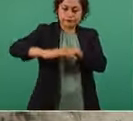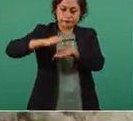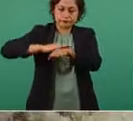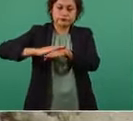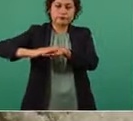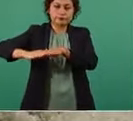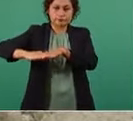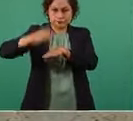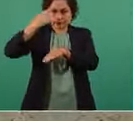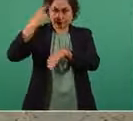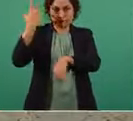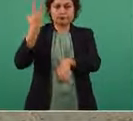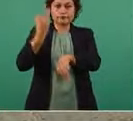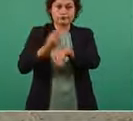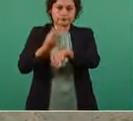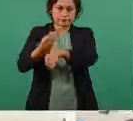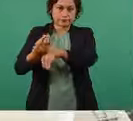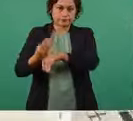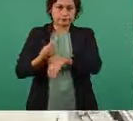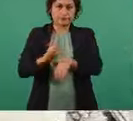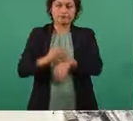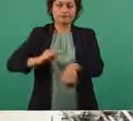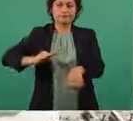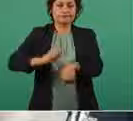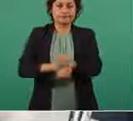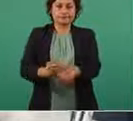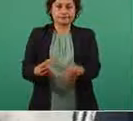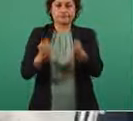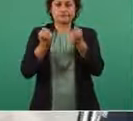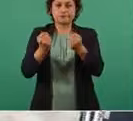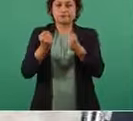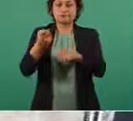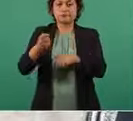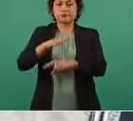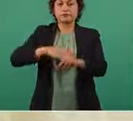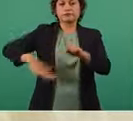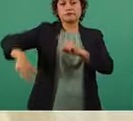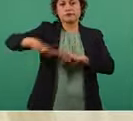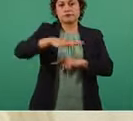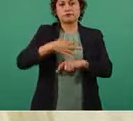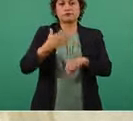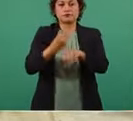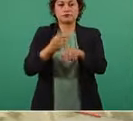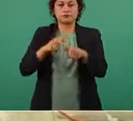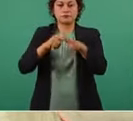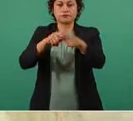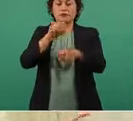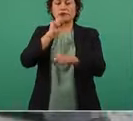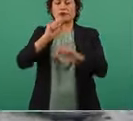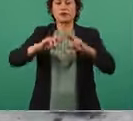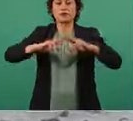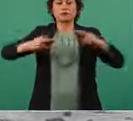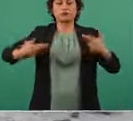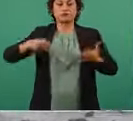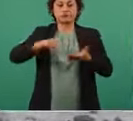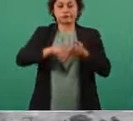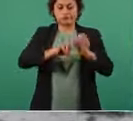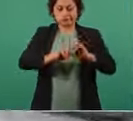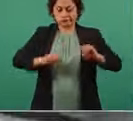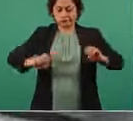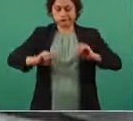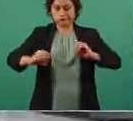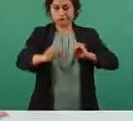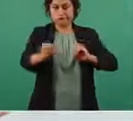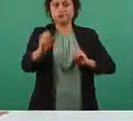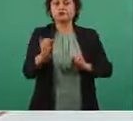capa de concreto magro y de concreto de alta resistencia como superficie de rodamiento, cableado eléctrico y colocación de bases y luminarias para